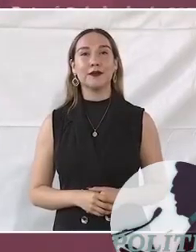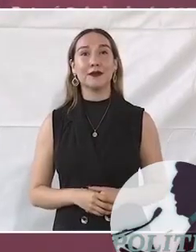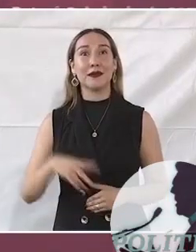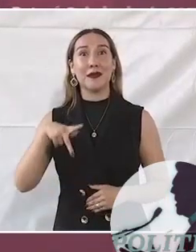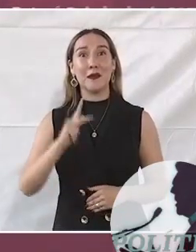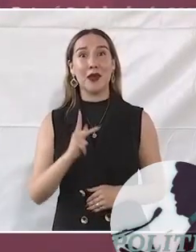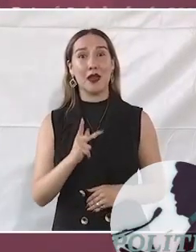grande y